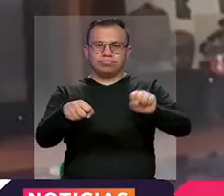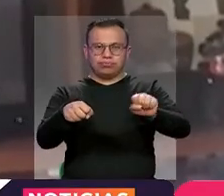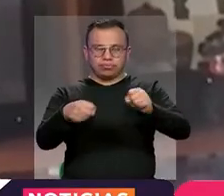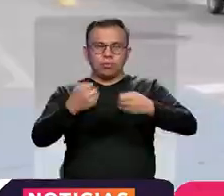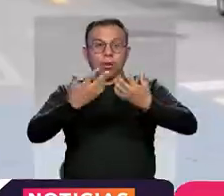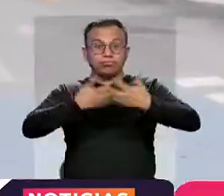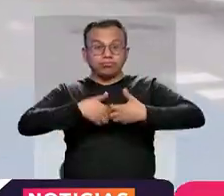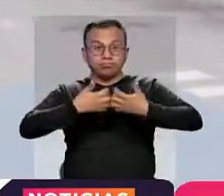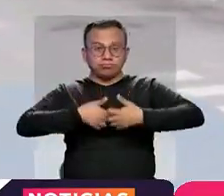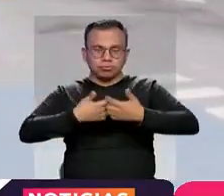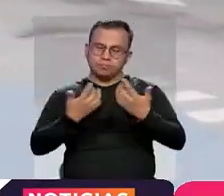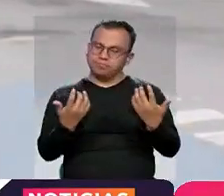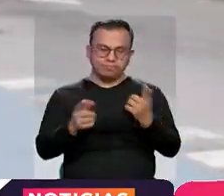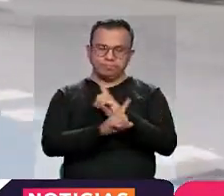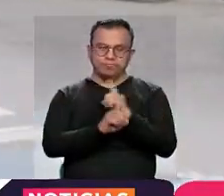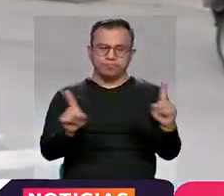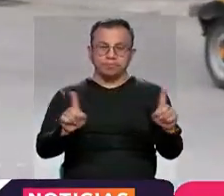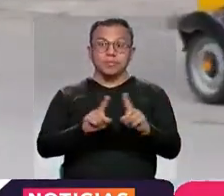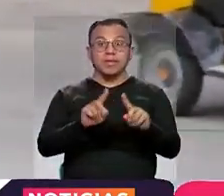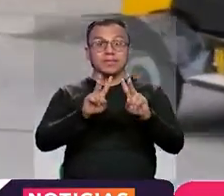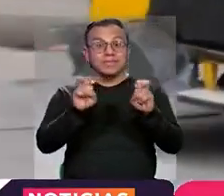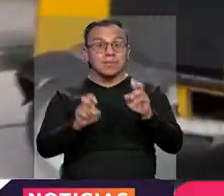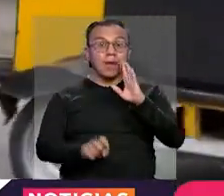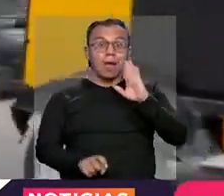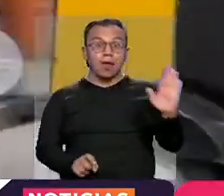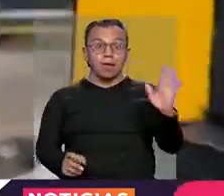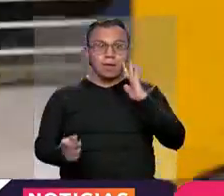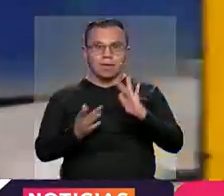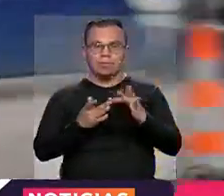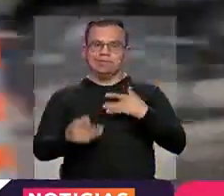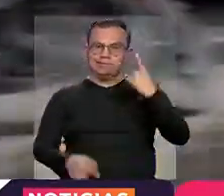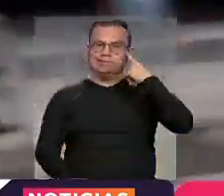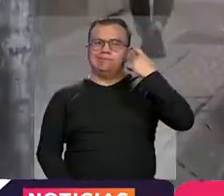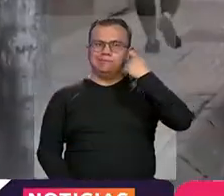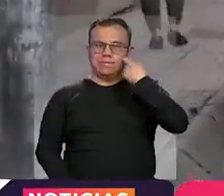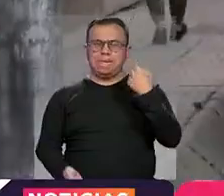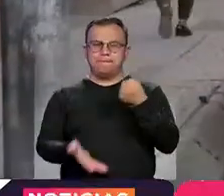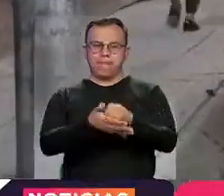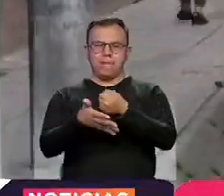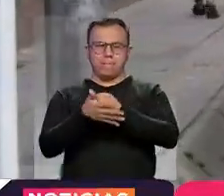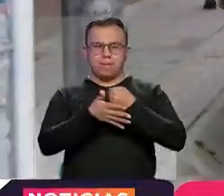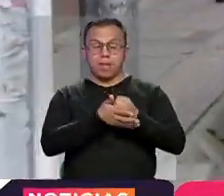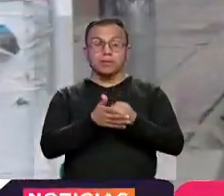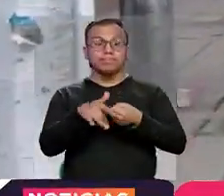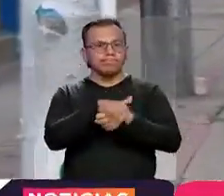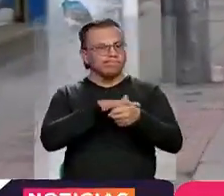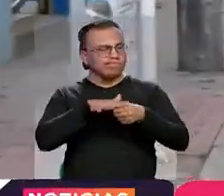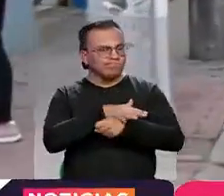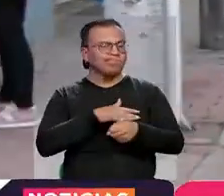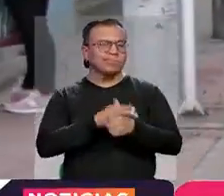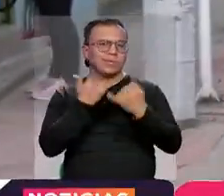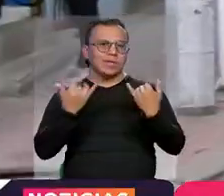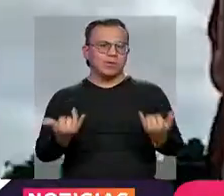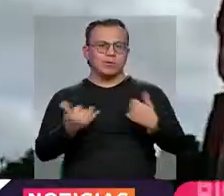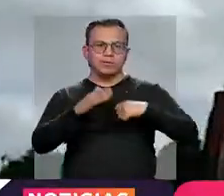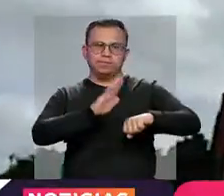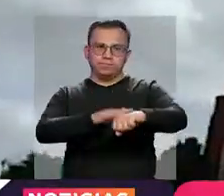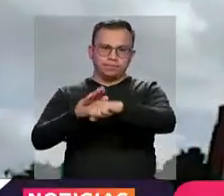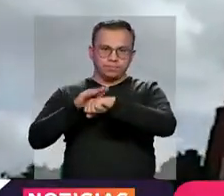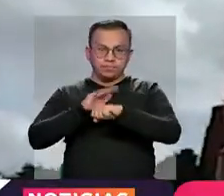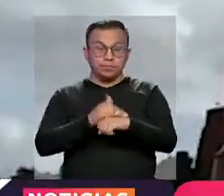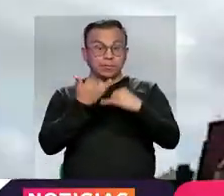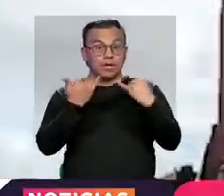combustión interna. Según los expertos, este tipo de transporte cuenta con un riesgo alto de accidentalidad, lo que conllevaría a lo siguiente. Ha